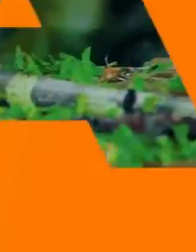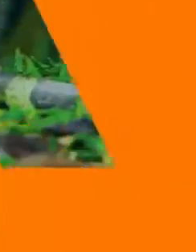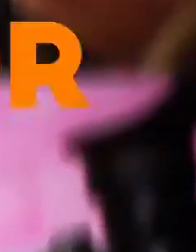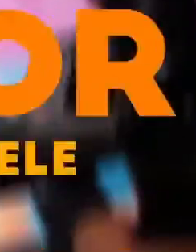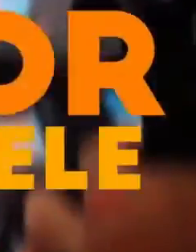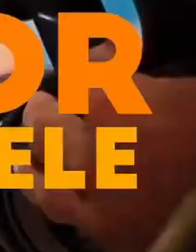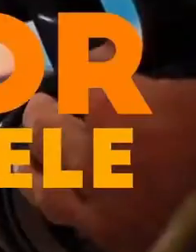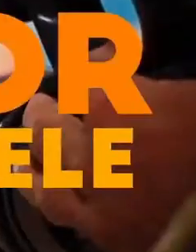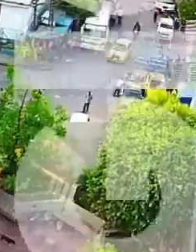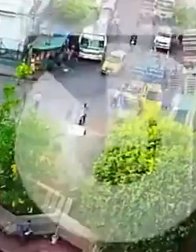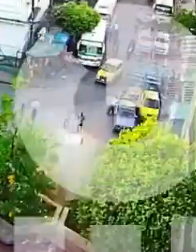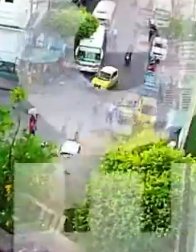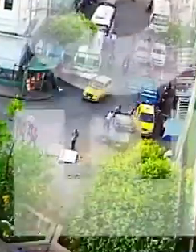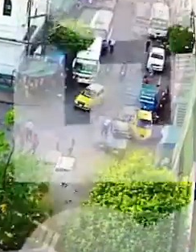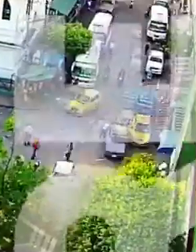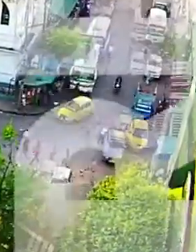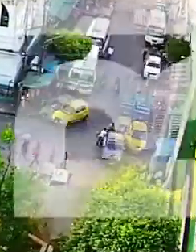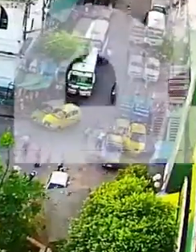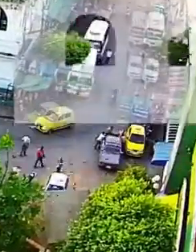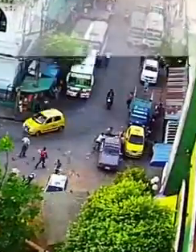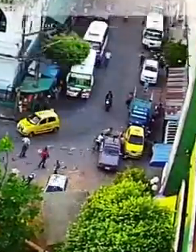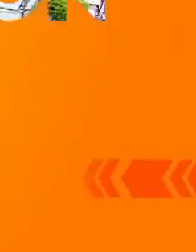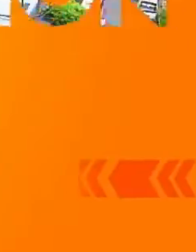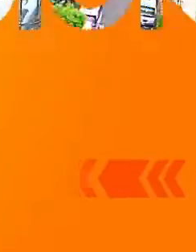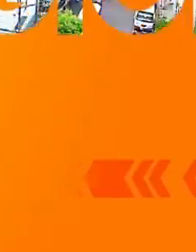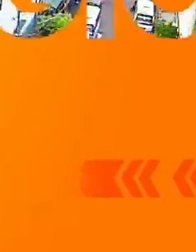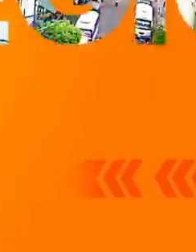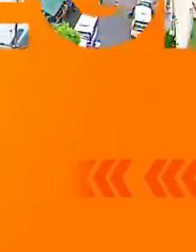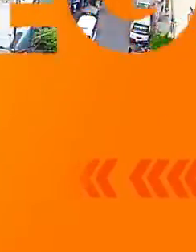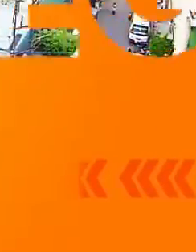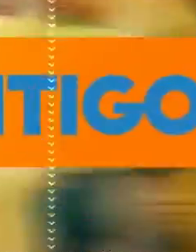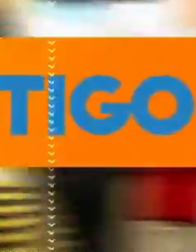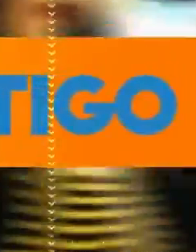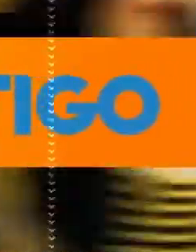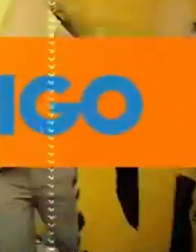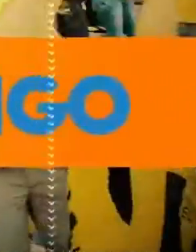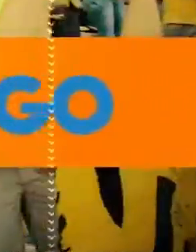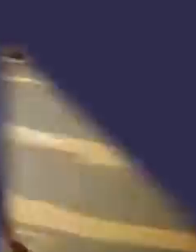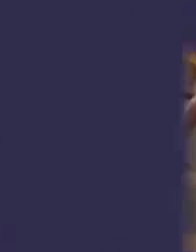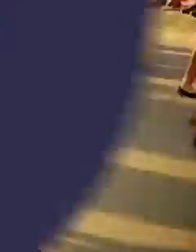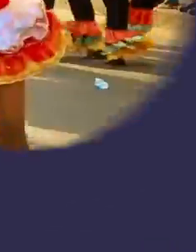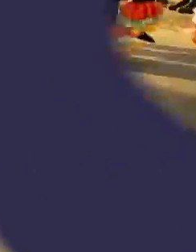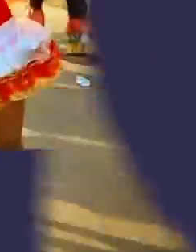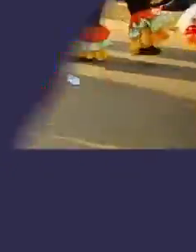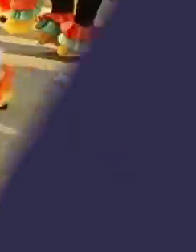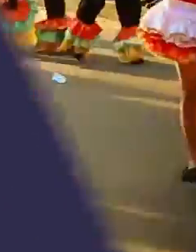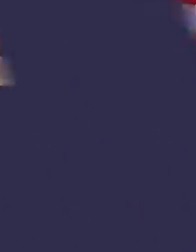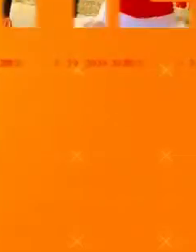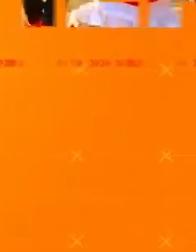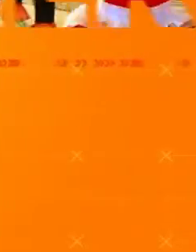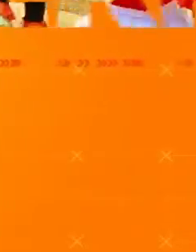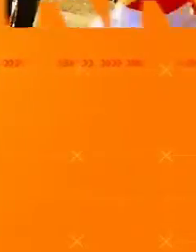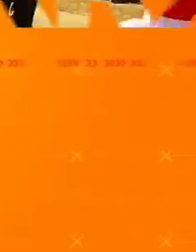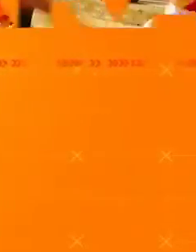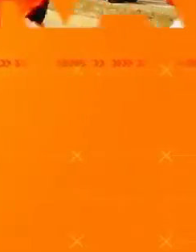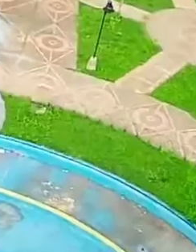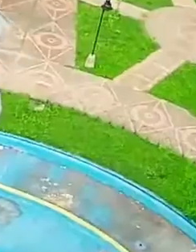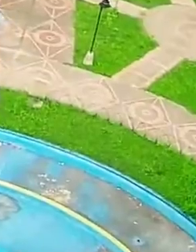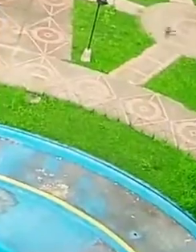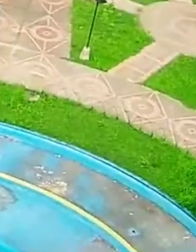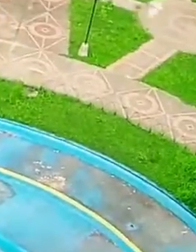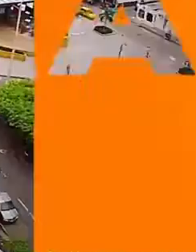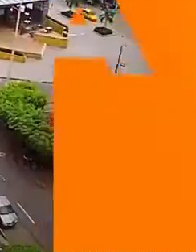vida. Es la mejor tele de nuestra región. Estamos contigo allá en tu corazón.